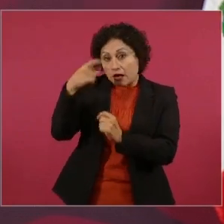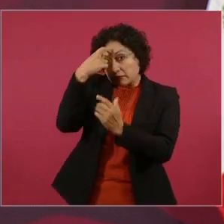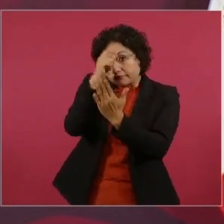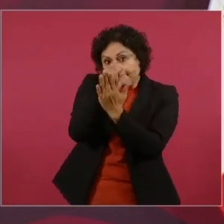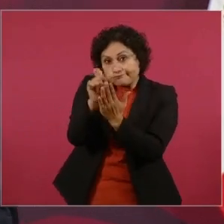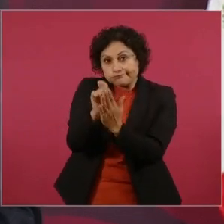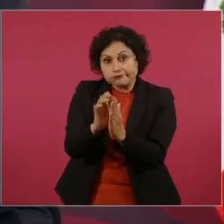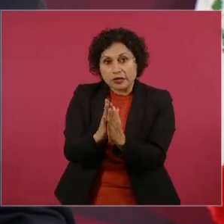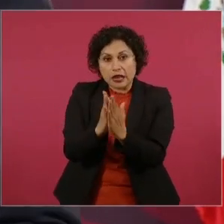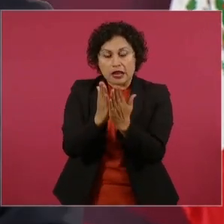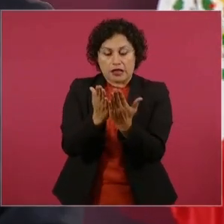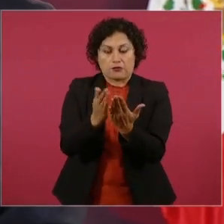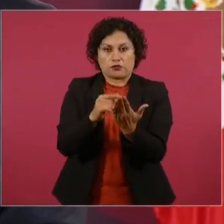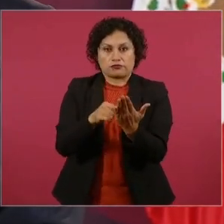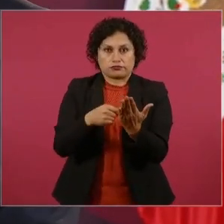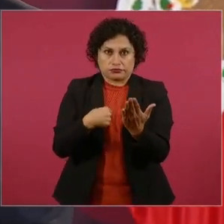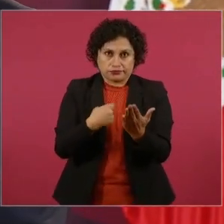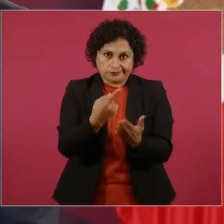yo